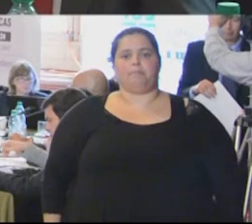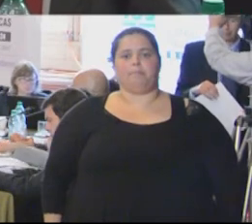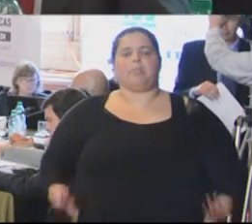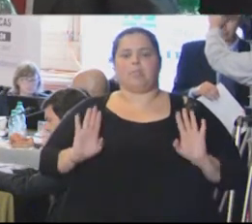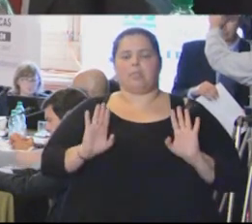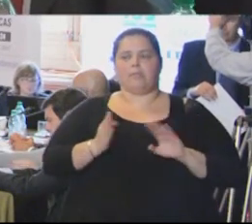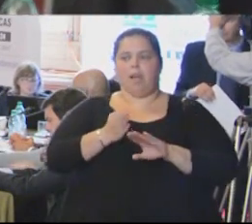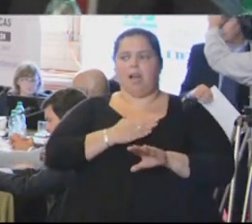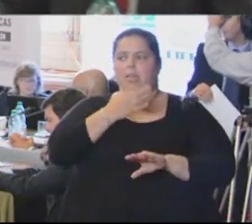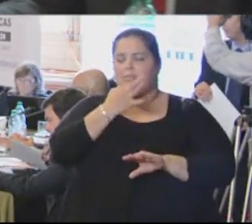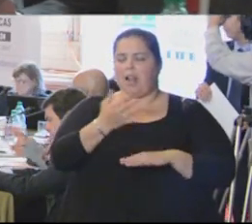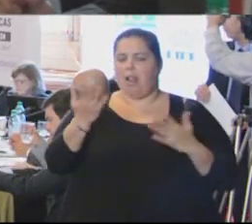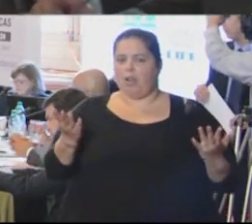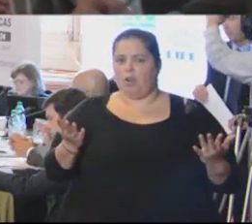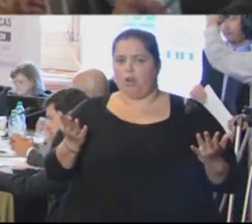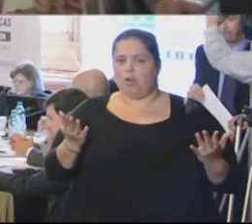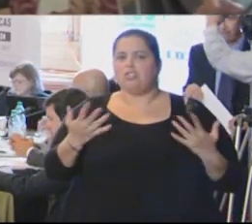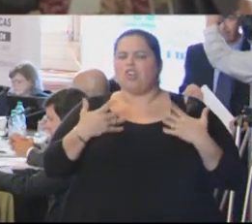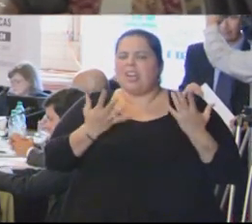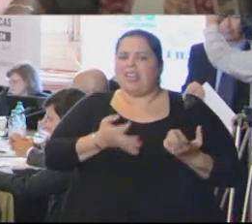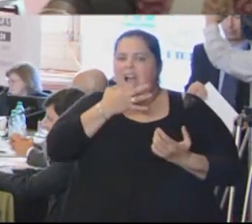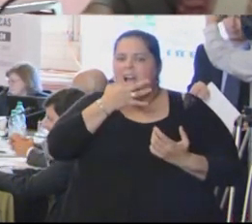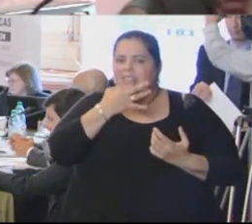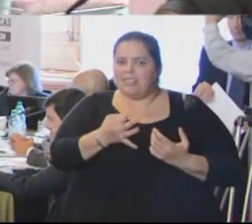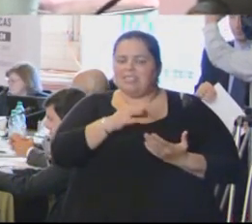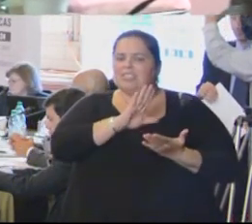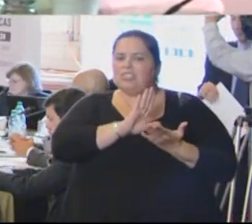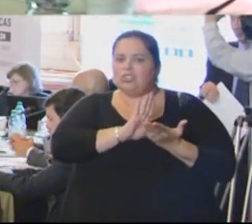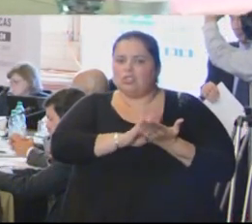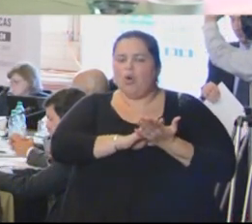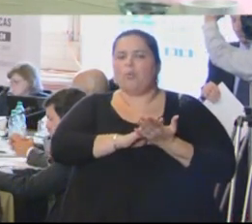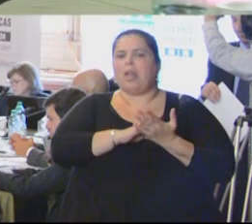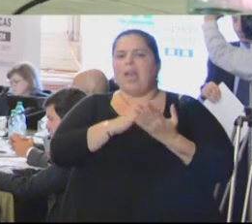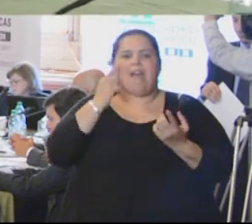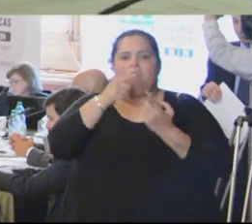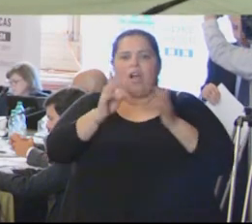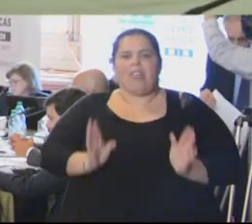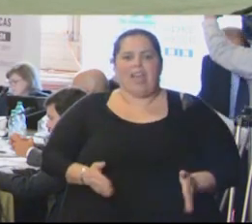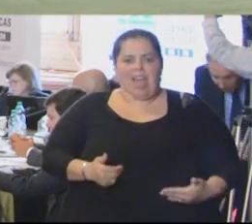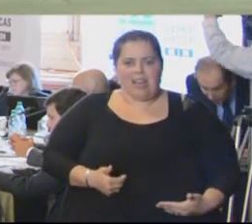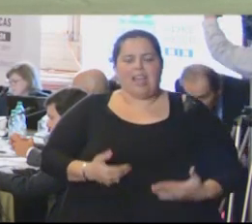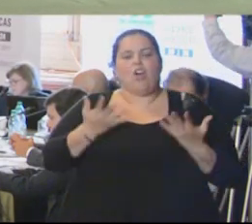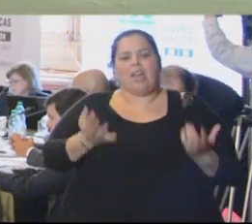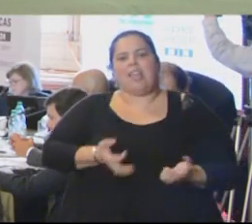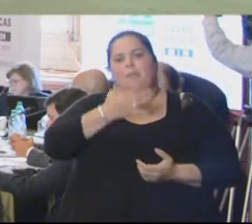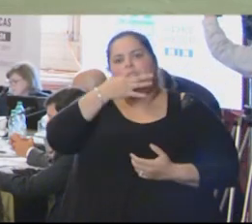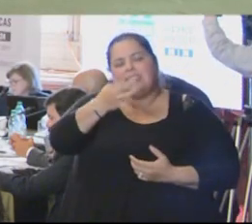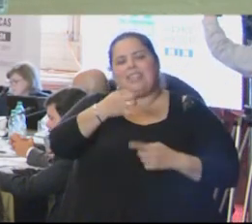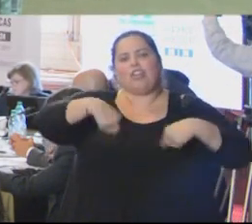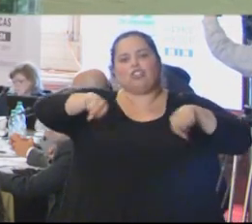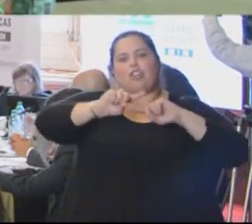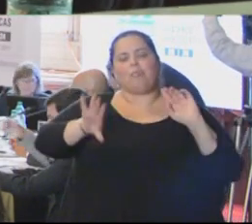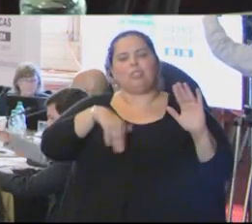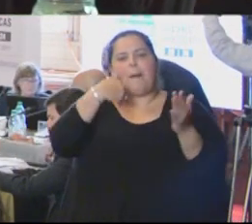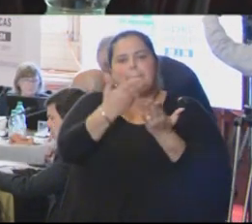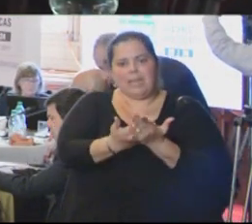algo? Sí, respecto a la pregunta que se hizo sobre el enfoque de género, queríamos decir que vamos a presentar el informe